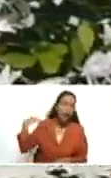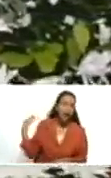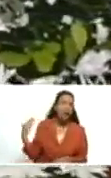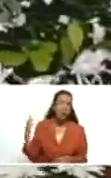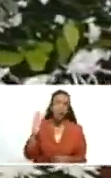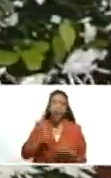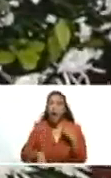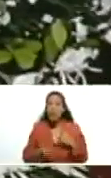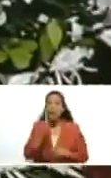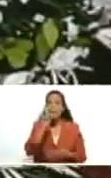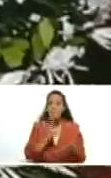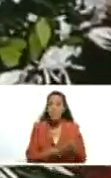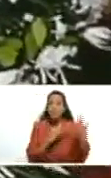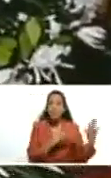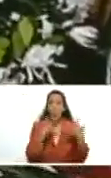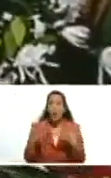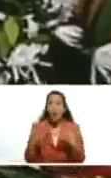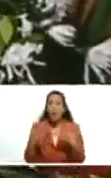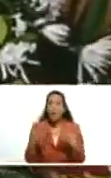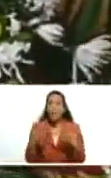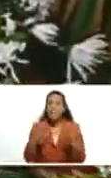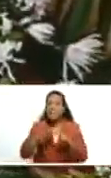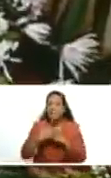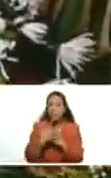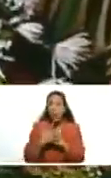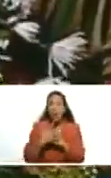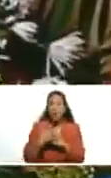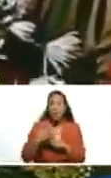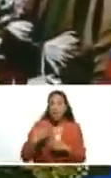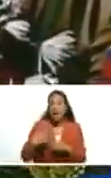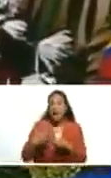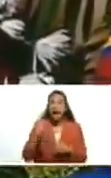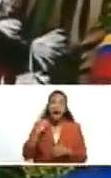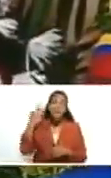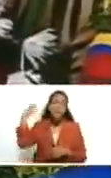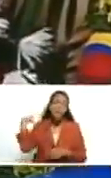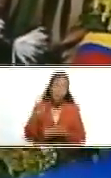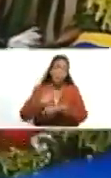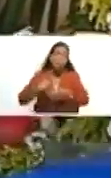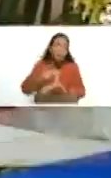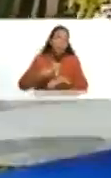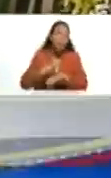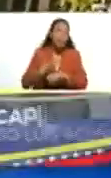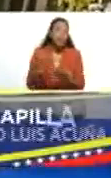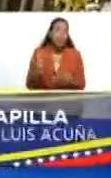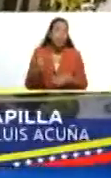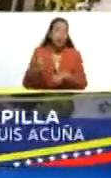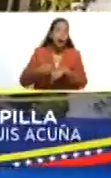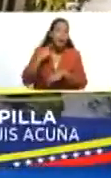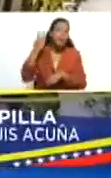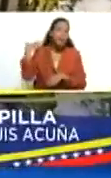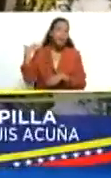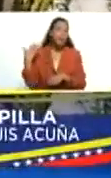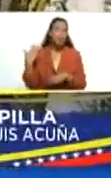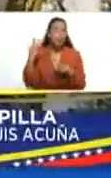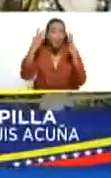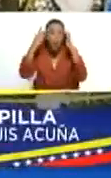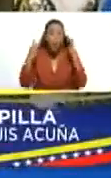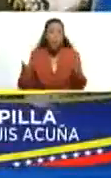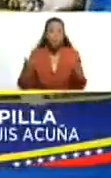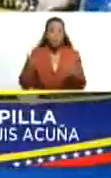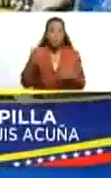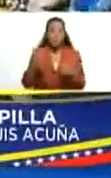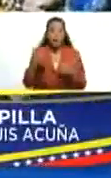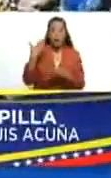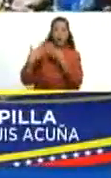finales de los 90, en la decadencia de la Cuarta República, en la decadencia moral, intelectual, política de la